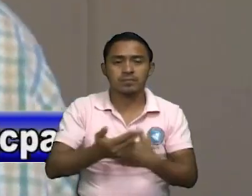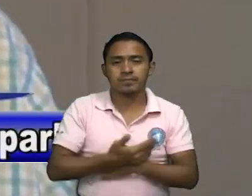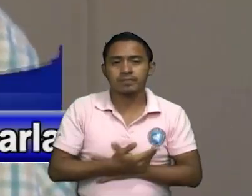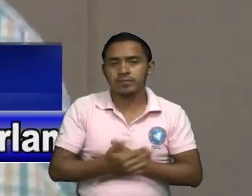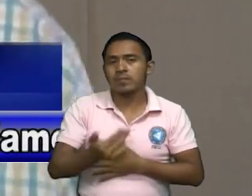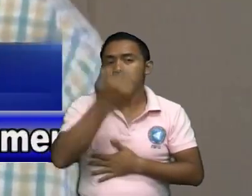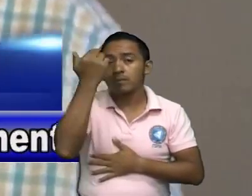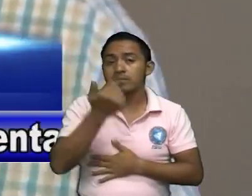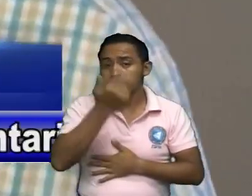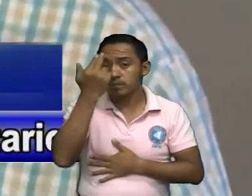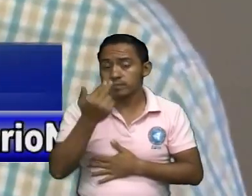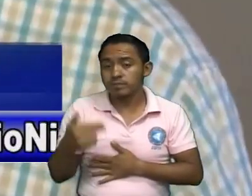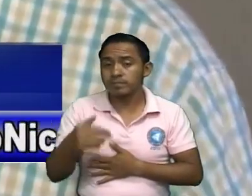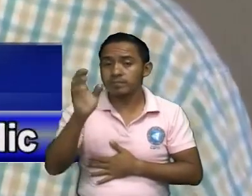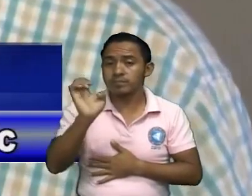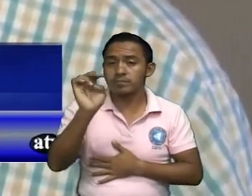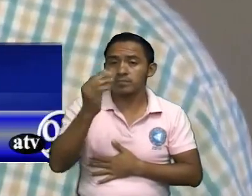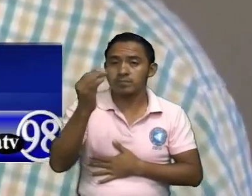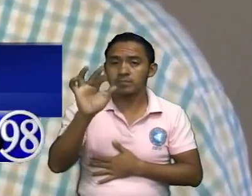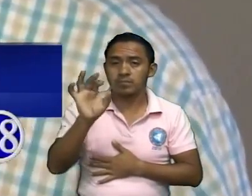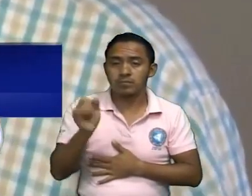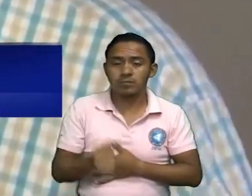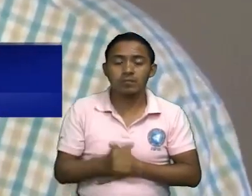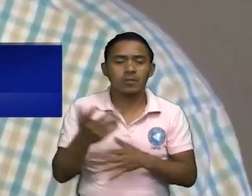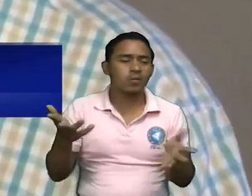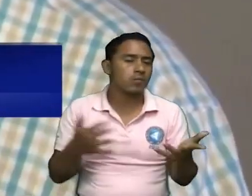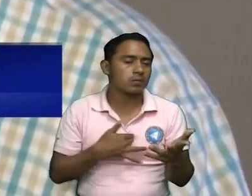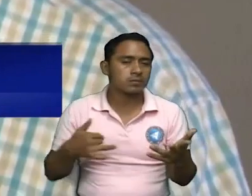en esta encuesta, y no puede ser de otra forma,